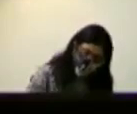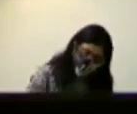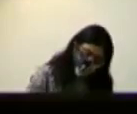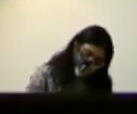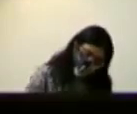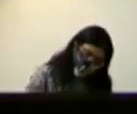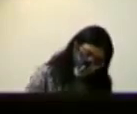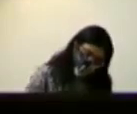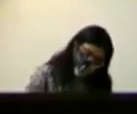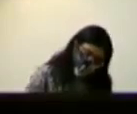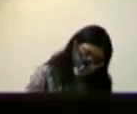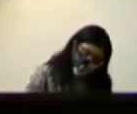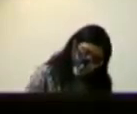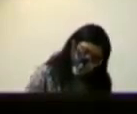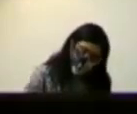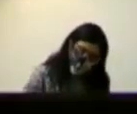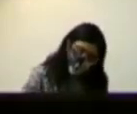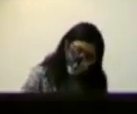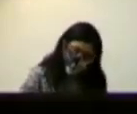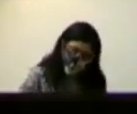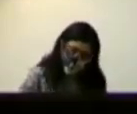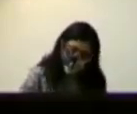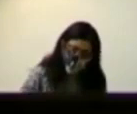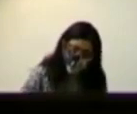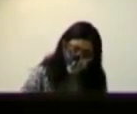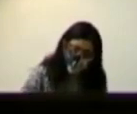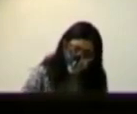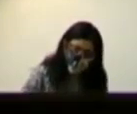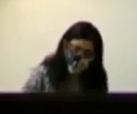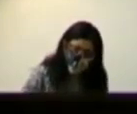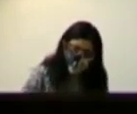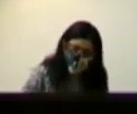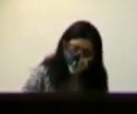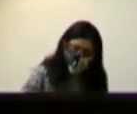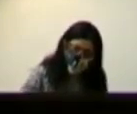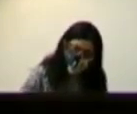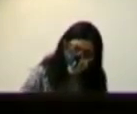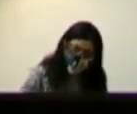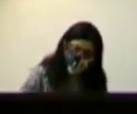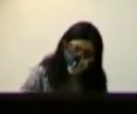De esa partida, cerca de 77 millones corresponden a labor.